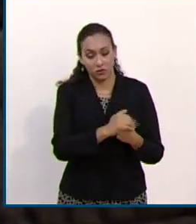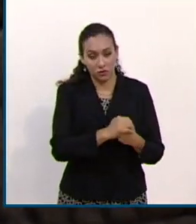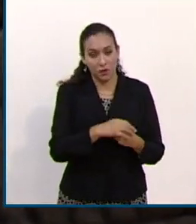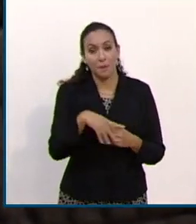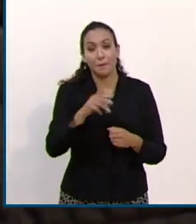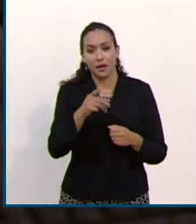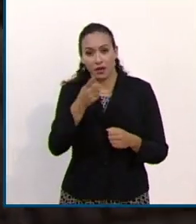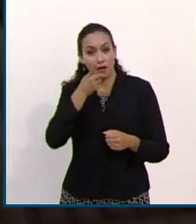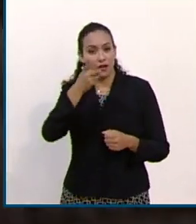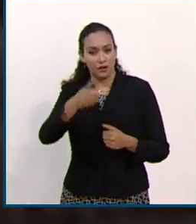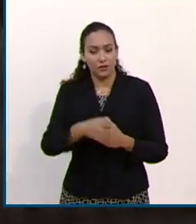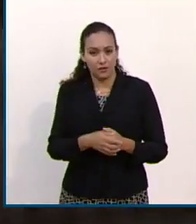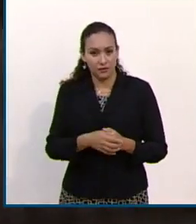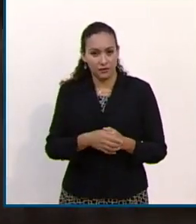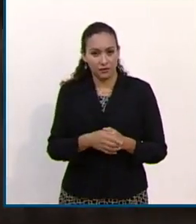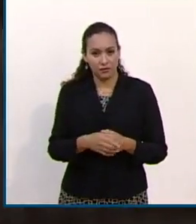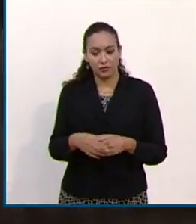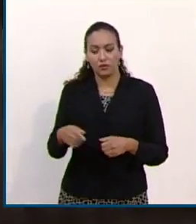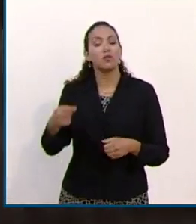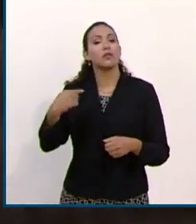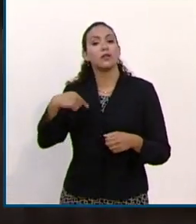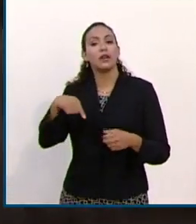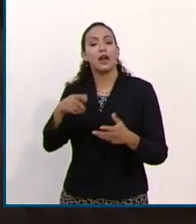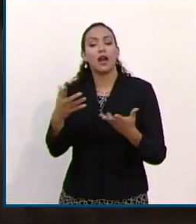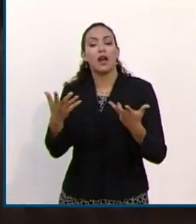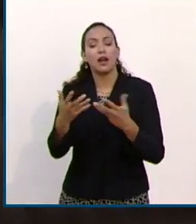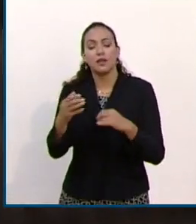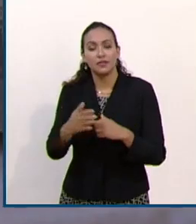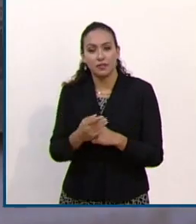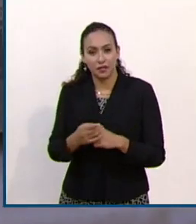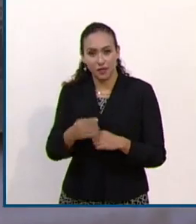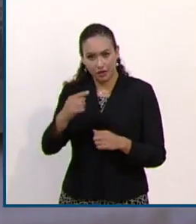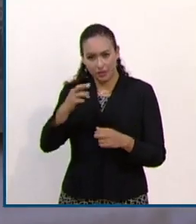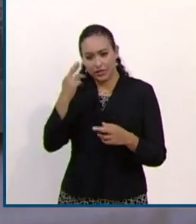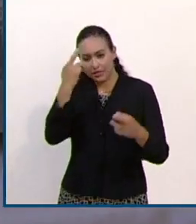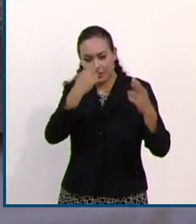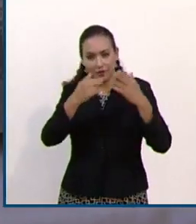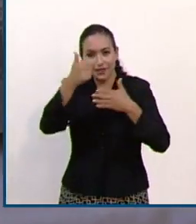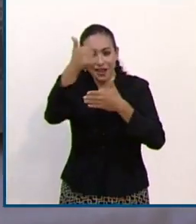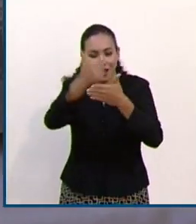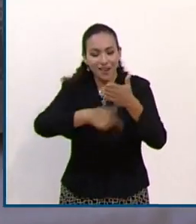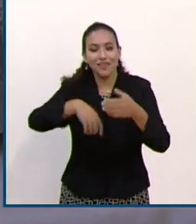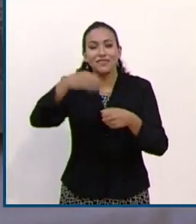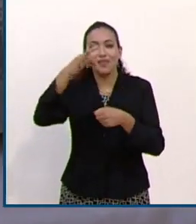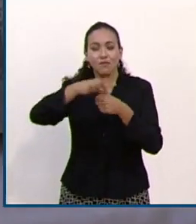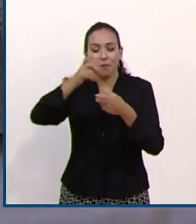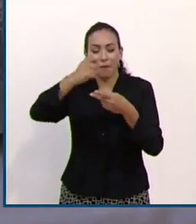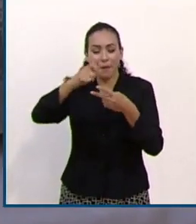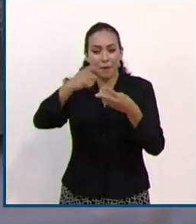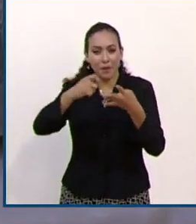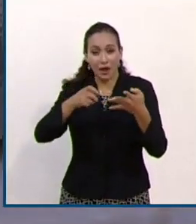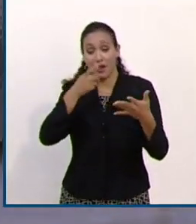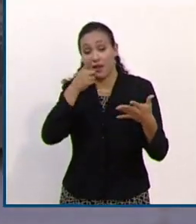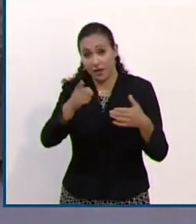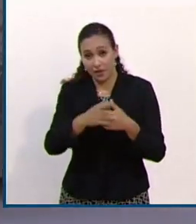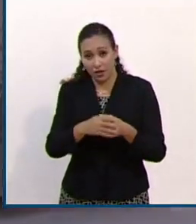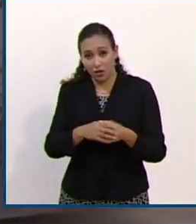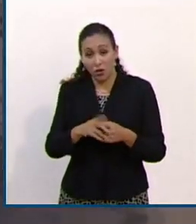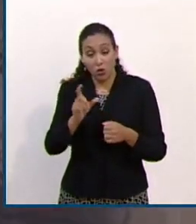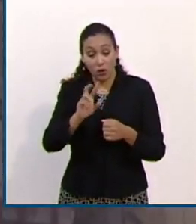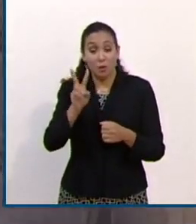última instancia les corresponde dotar de certeza los resultados electorales, al tiempo que advirtió que no habrá tolerancia con la